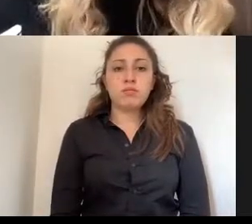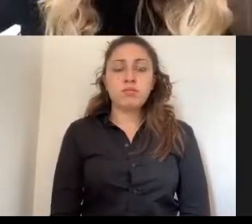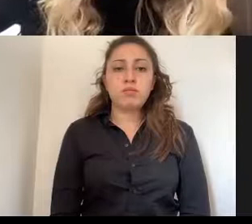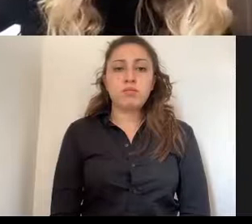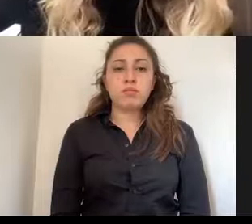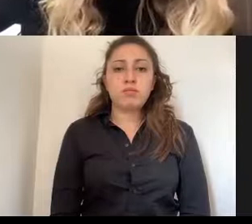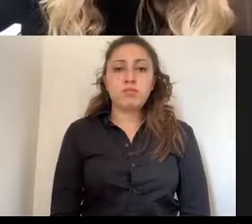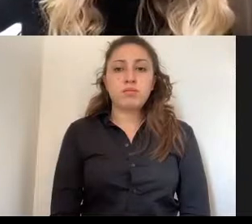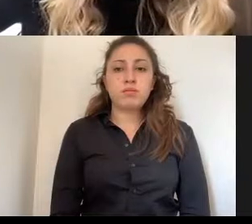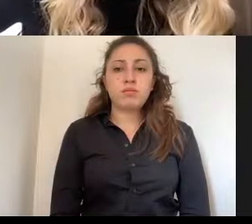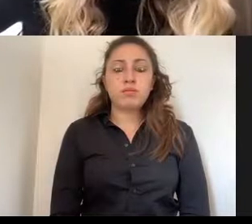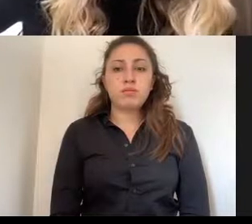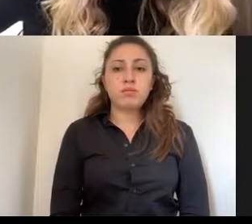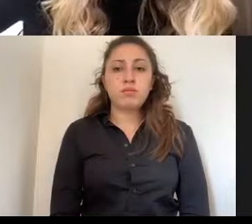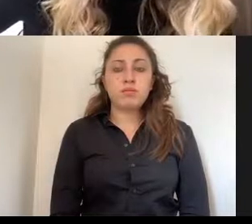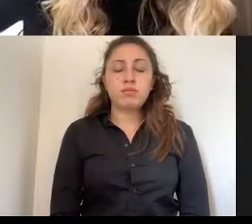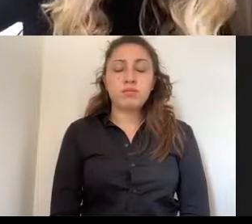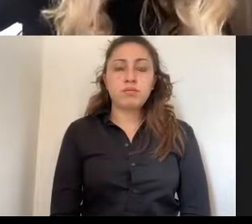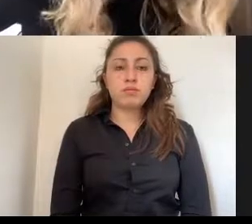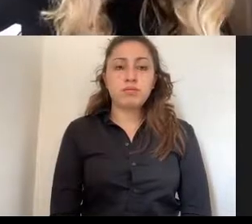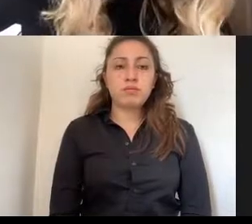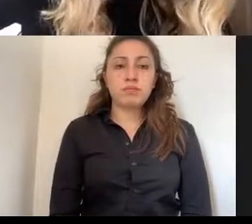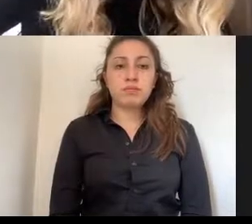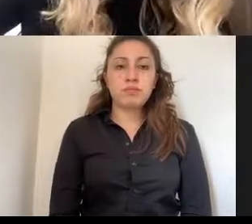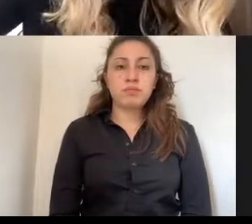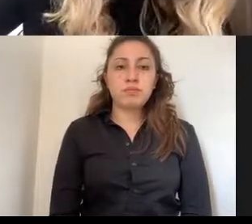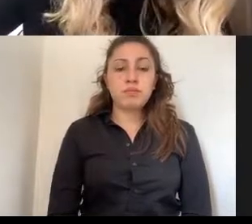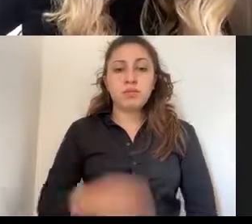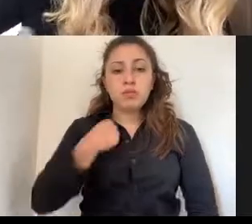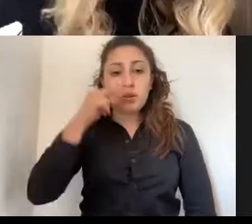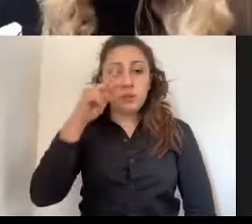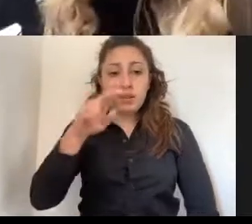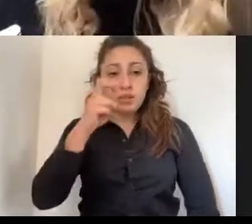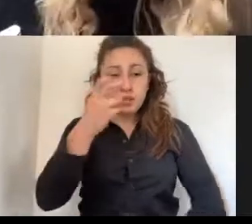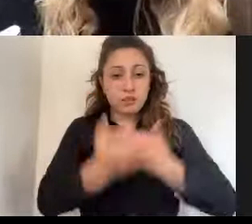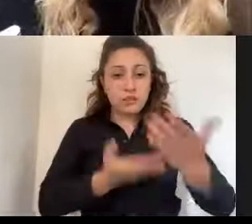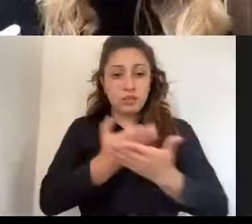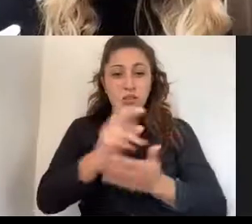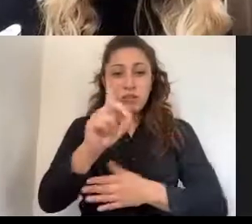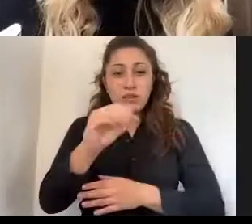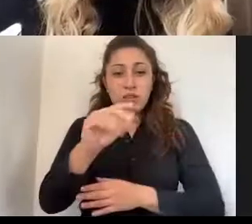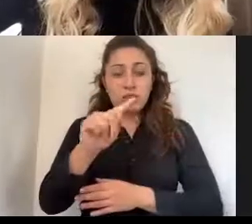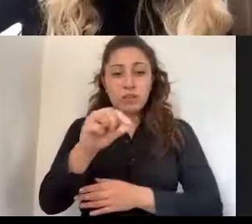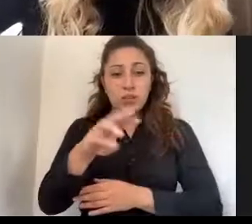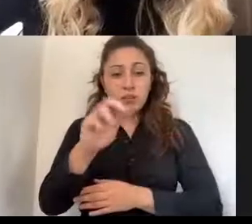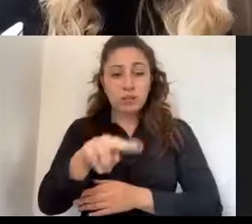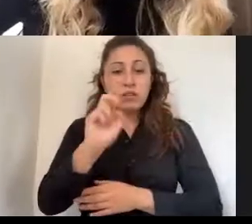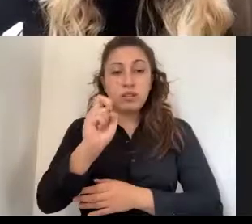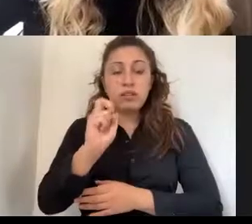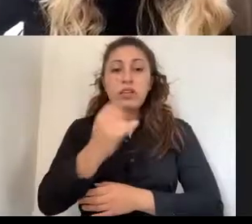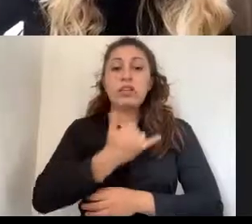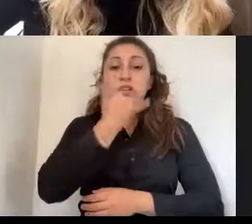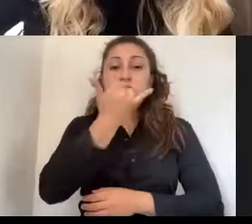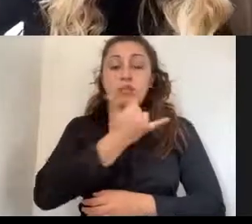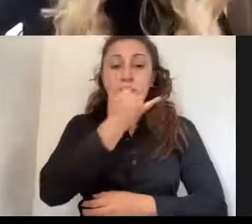Bueno, hay varios errores en el dictamen que pudiéramos corregir si hay la